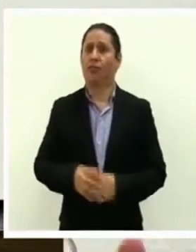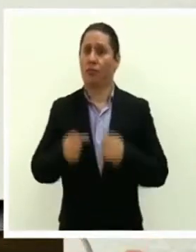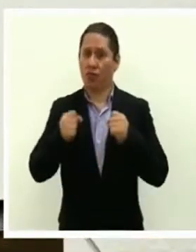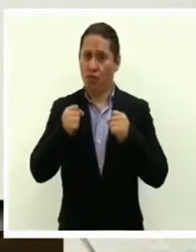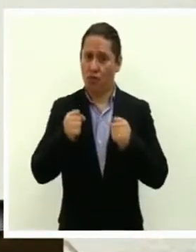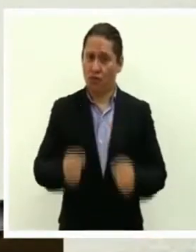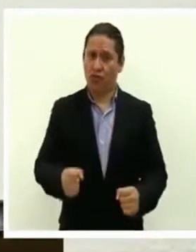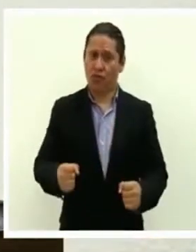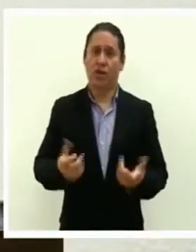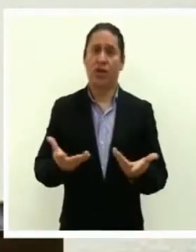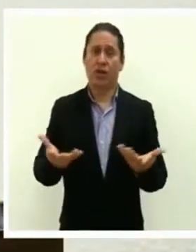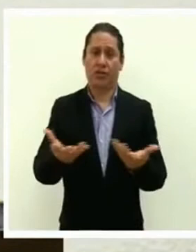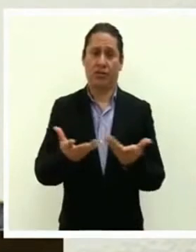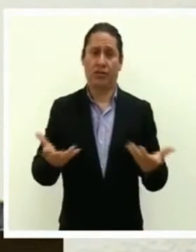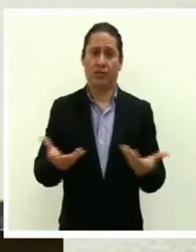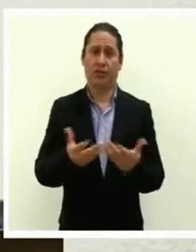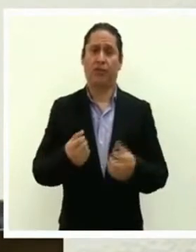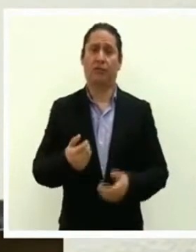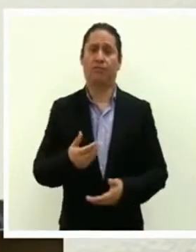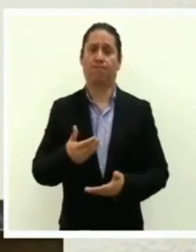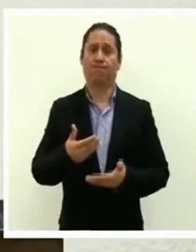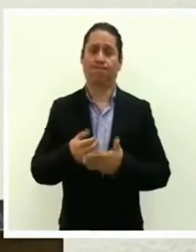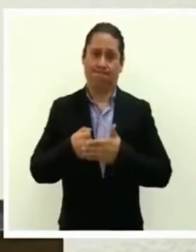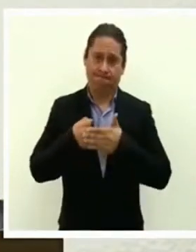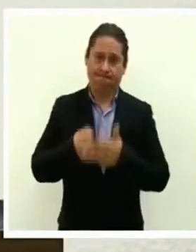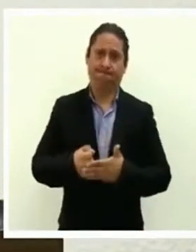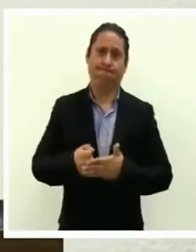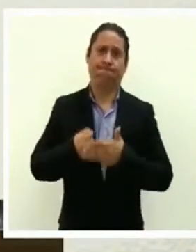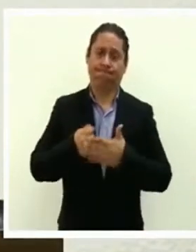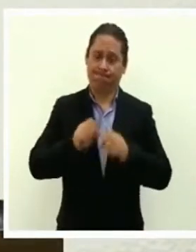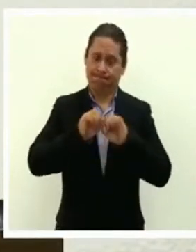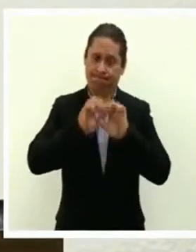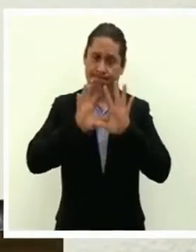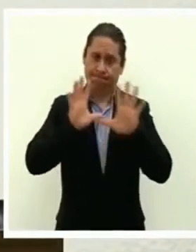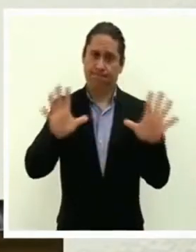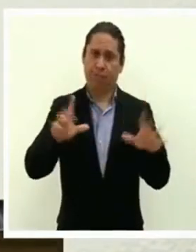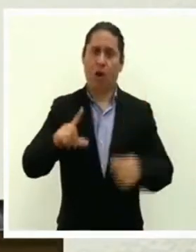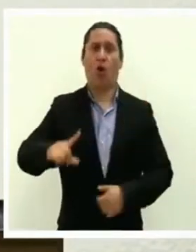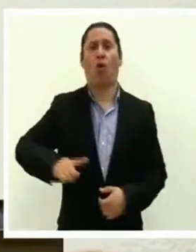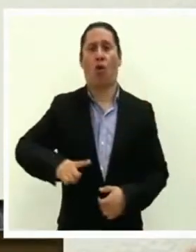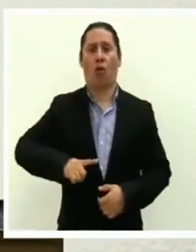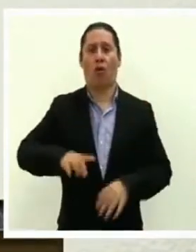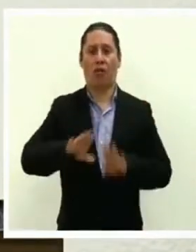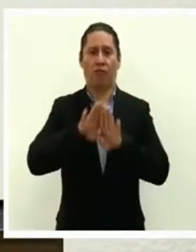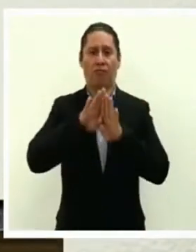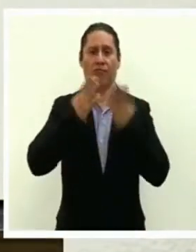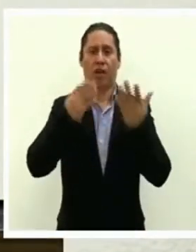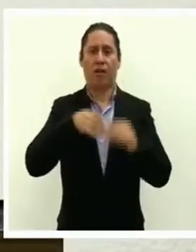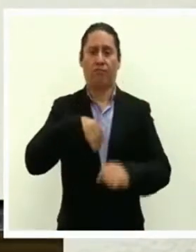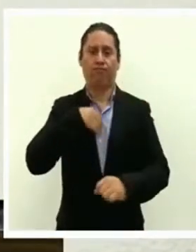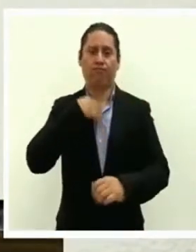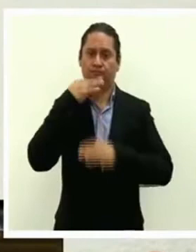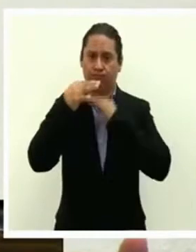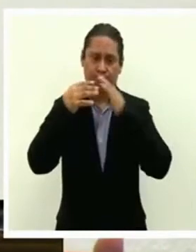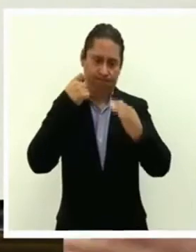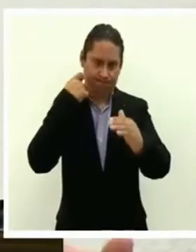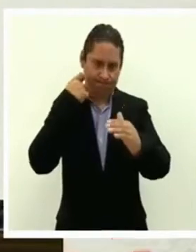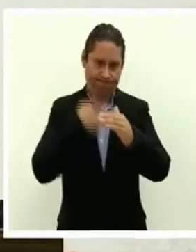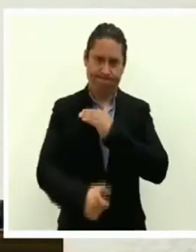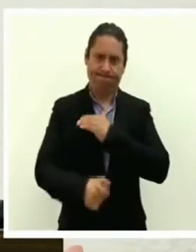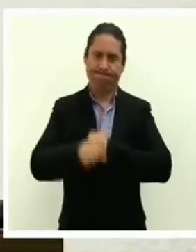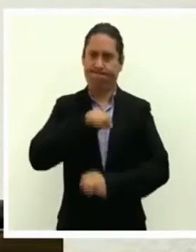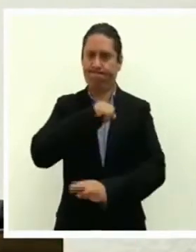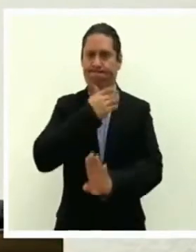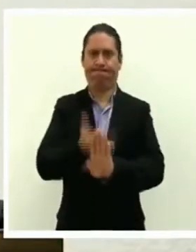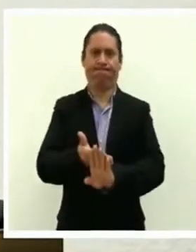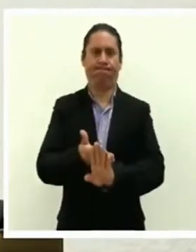fortalecer la fiscalización, impulsando la transparencia, el gobierno abierto, el combate a la corrupción y la maximización